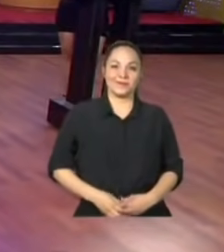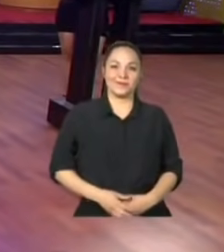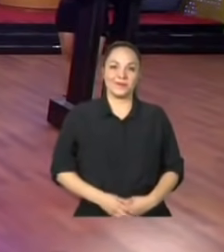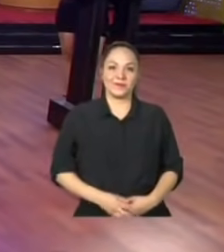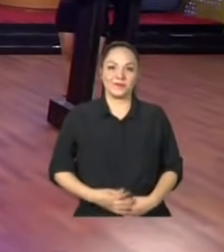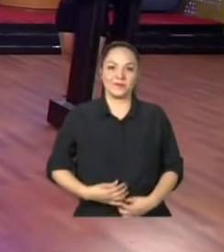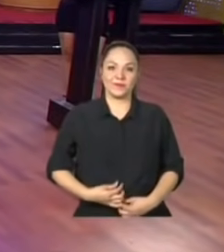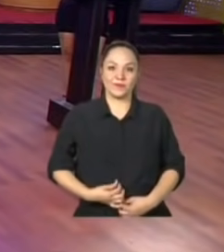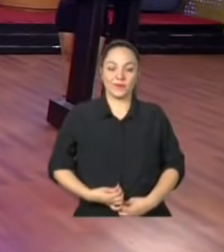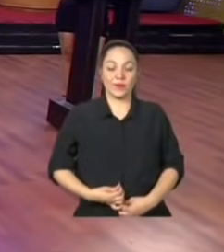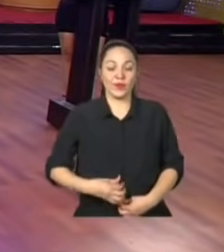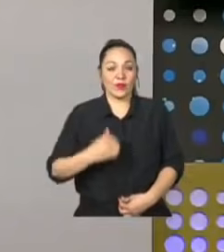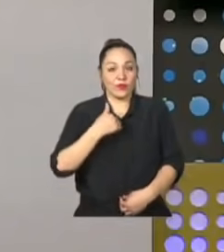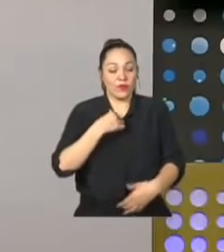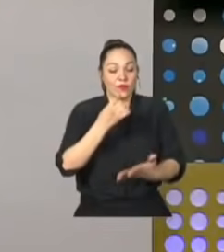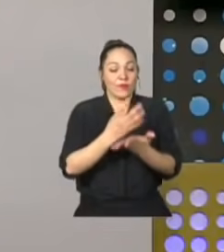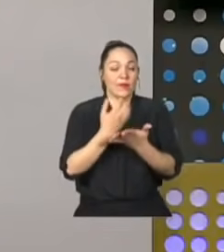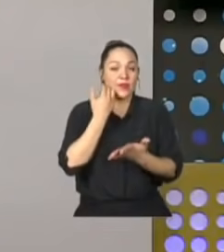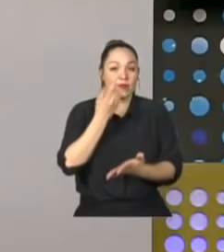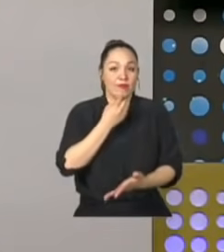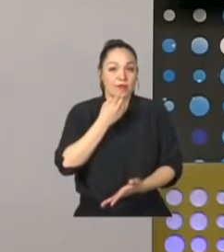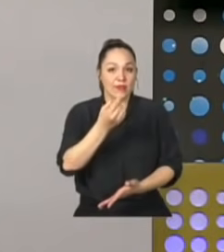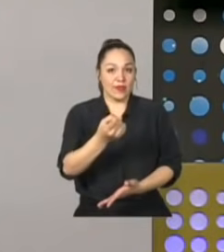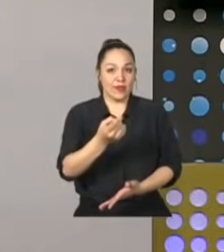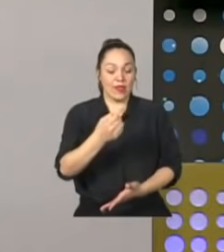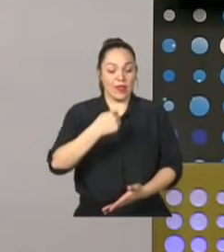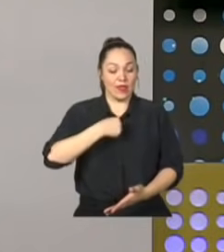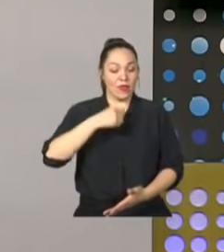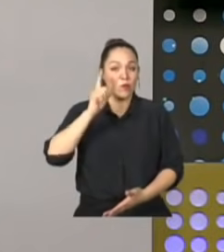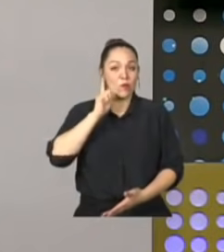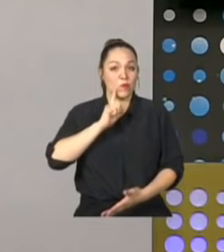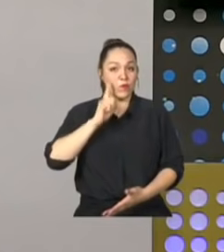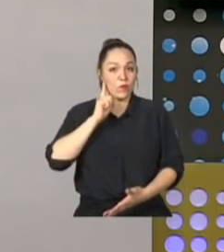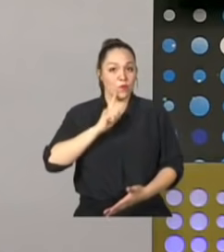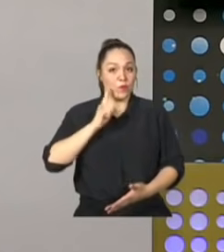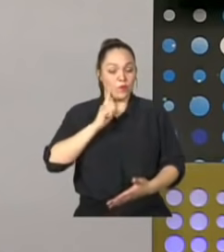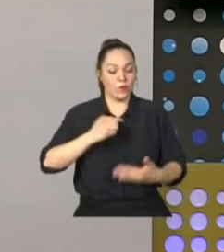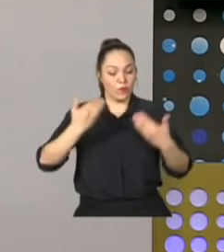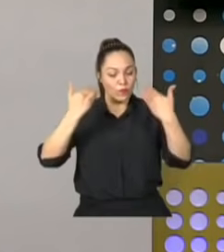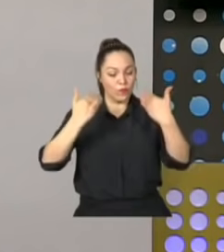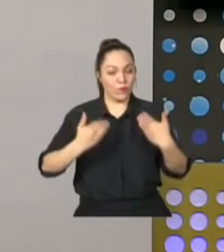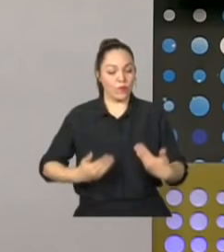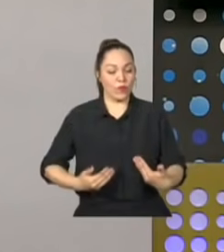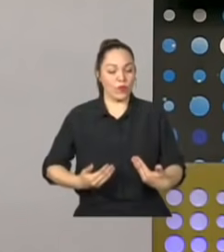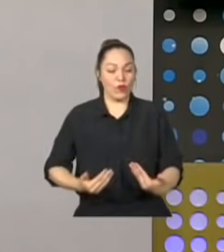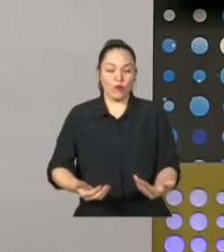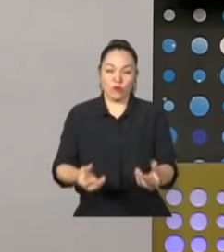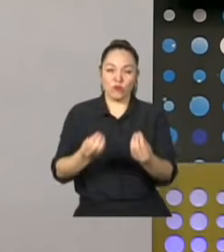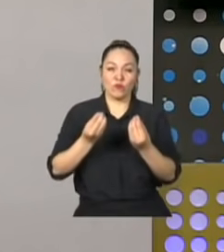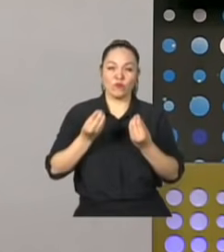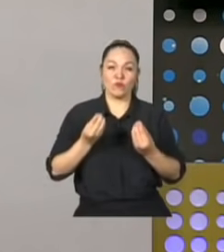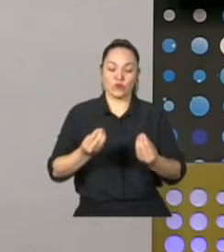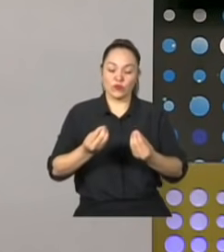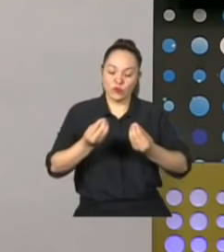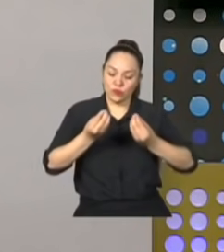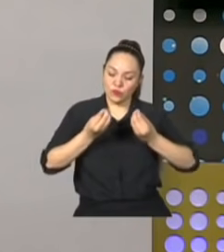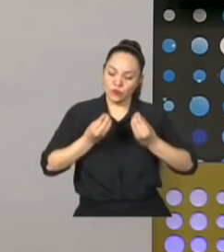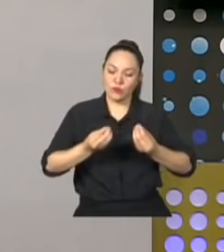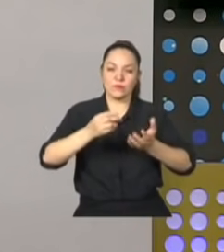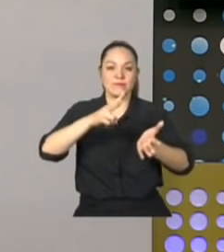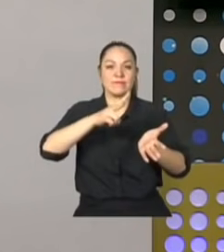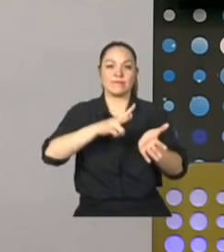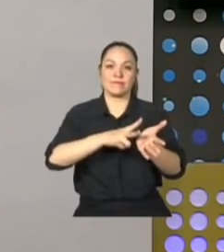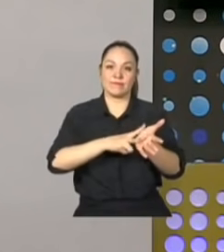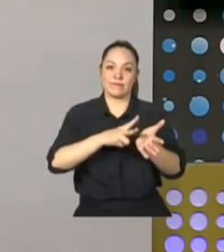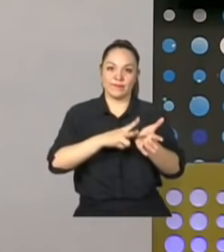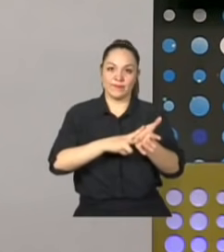Yo solamente quiero decirte que yo soy una mujer con muchos, muchos valores.